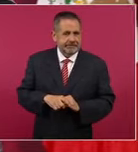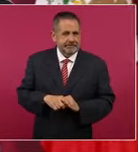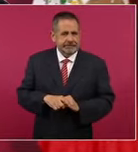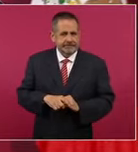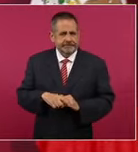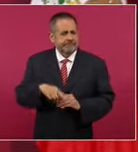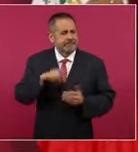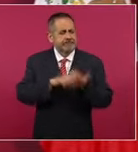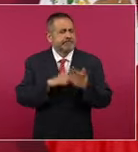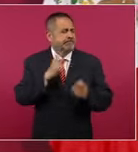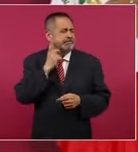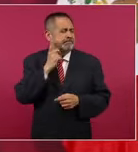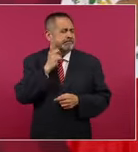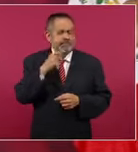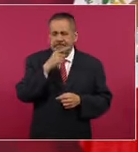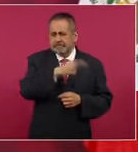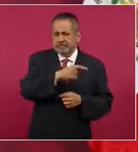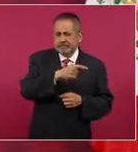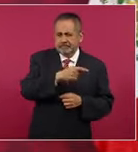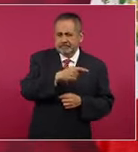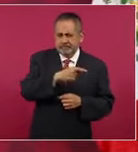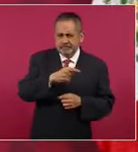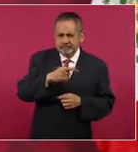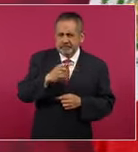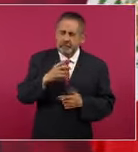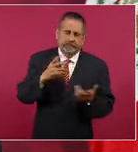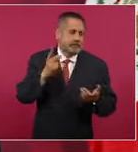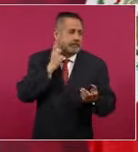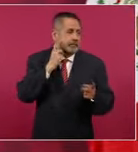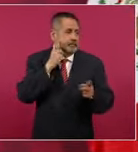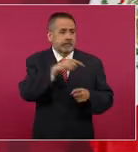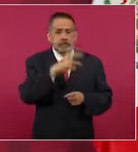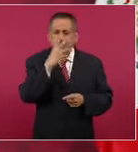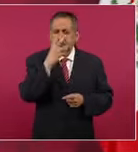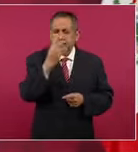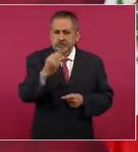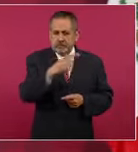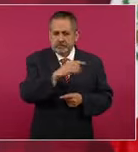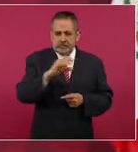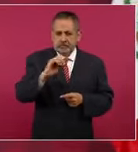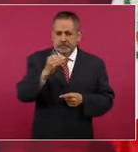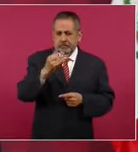el diputado de Coyoacán,